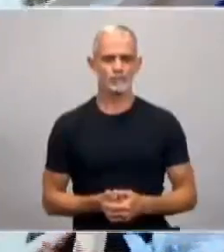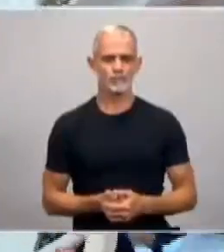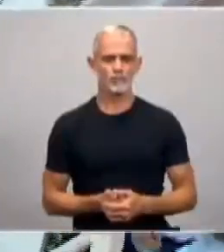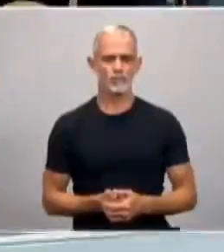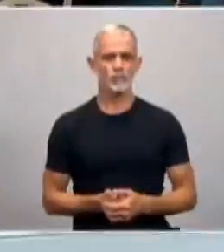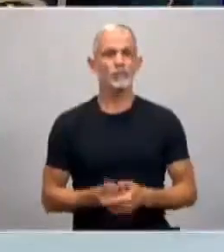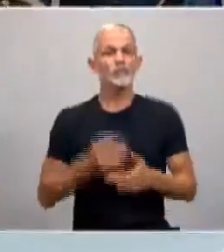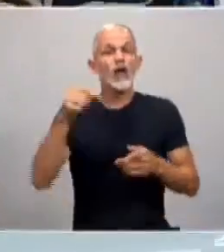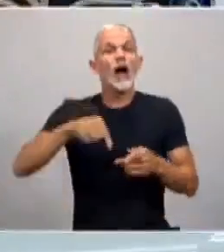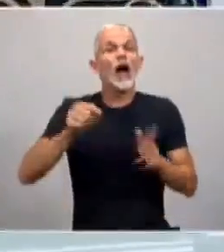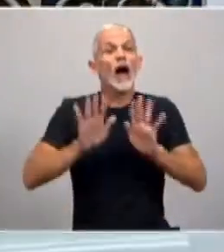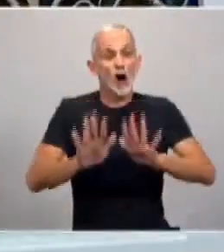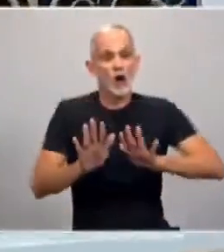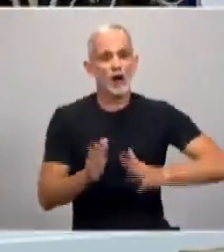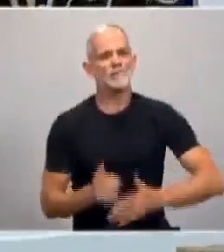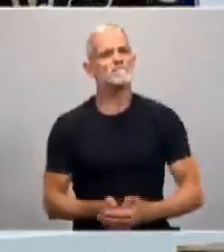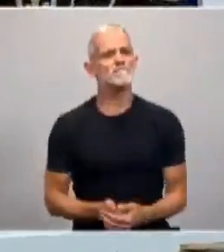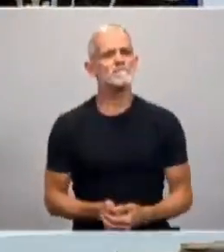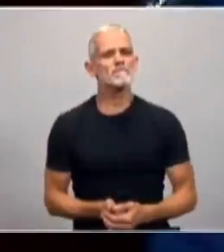Ahora bien,